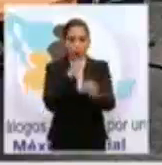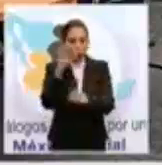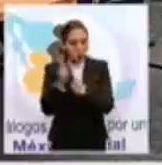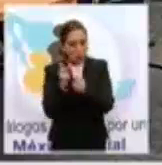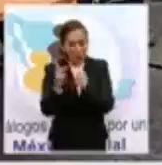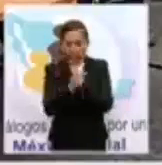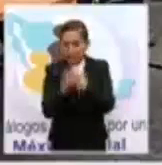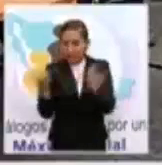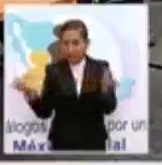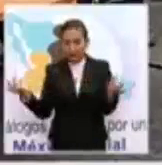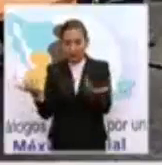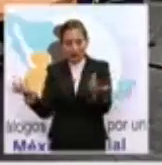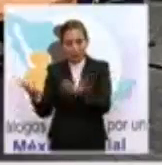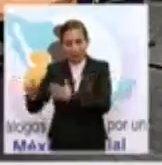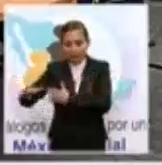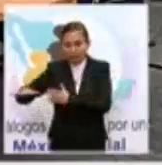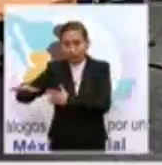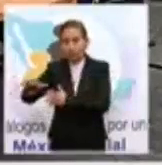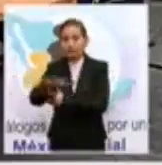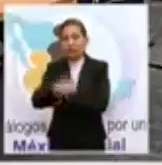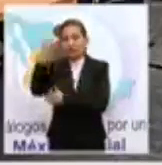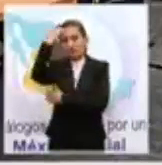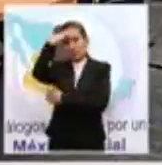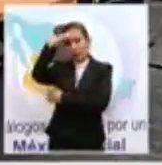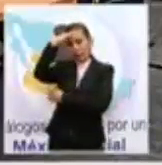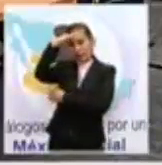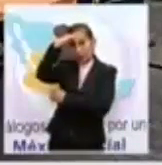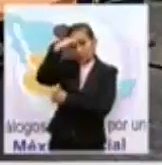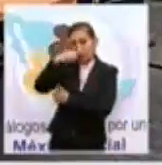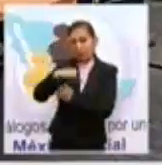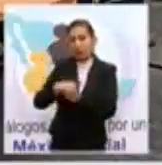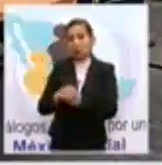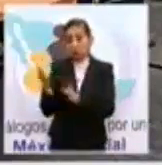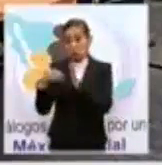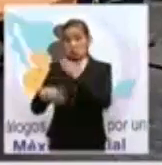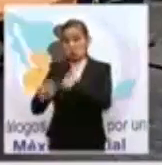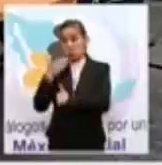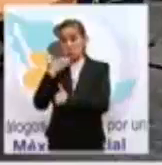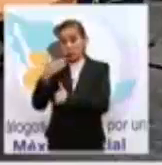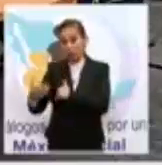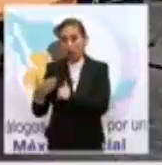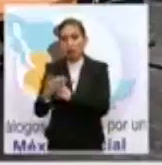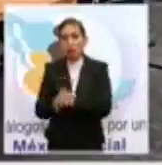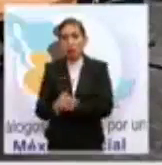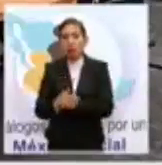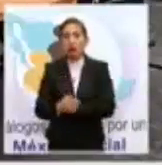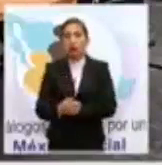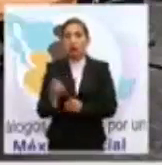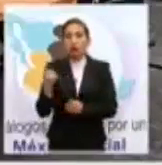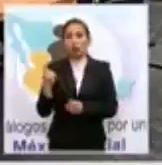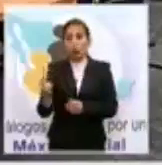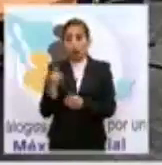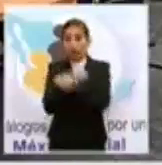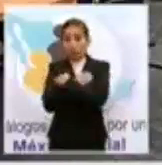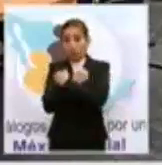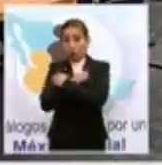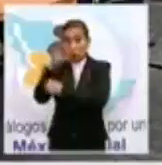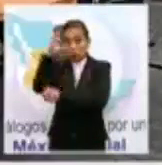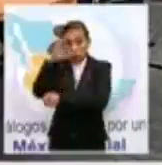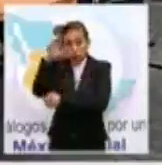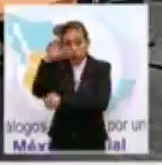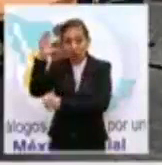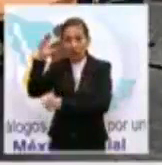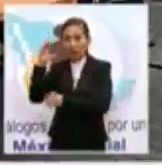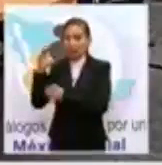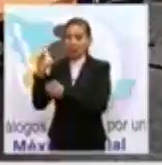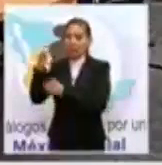han desarrollado experiencias exitosas han hecho una cadena virtuosa de educación, cultura,